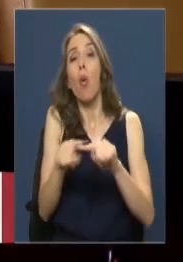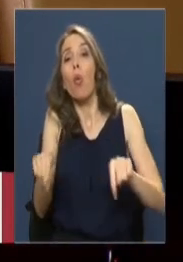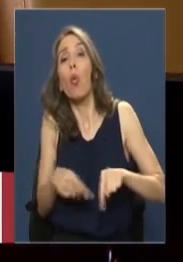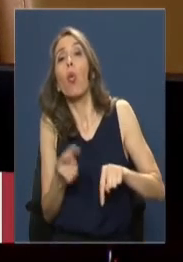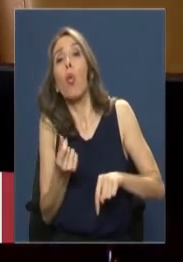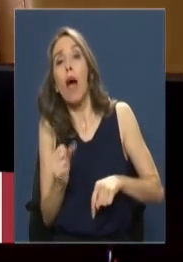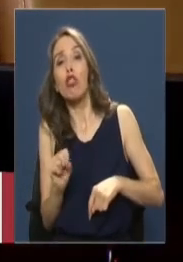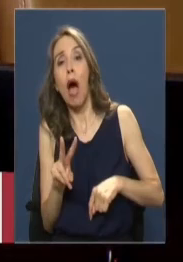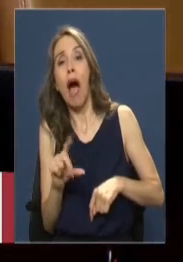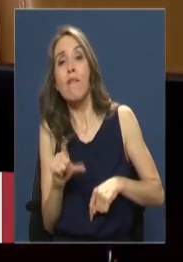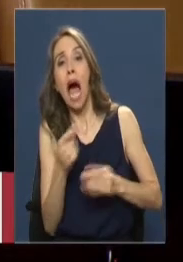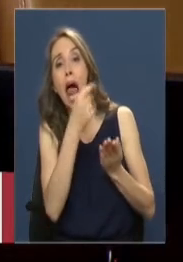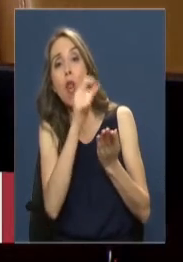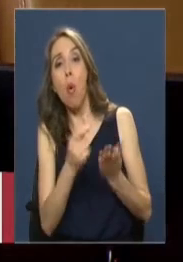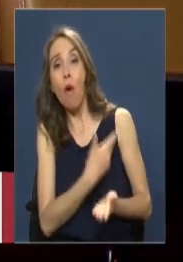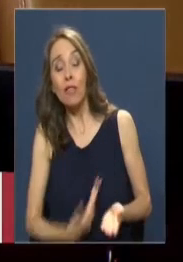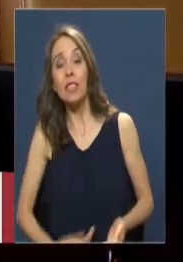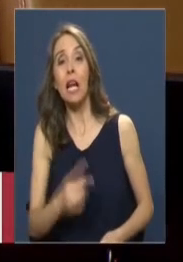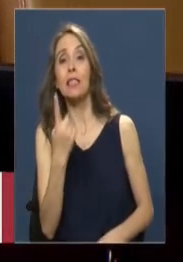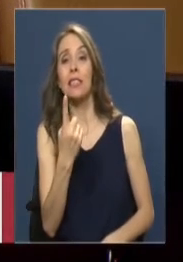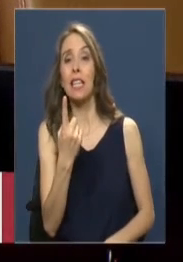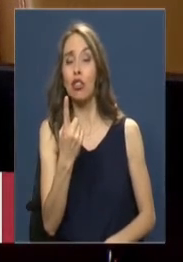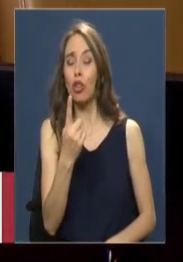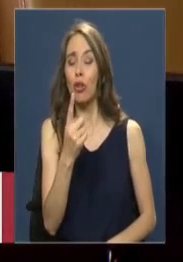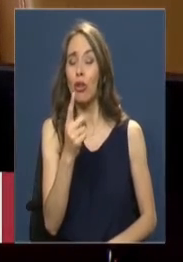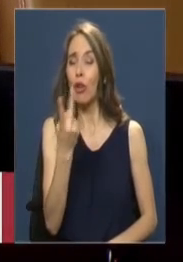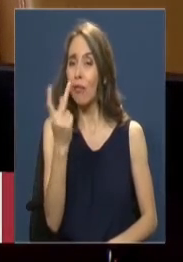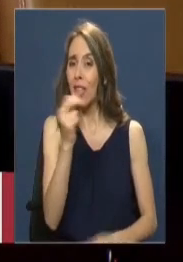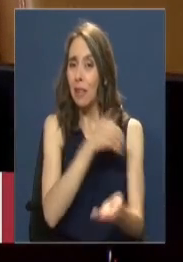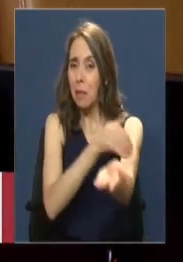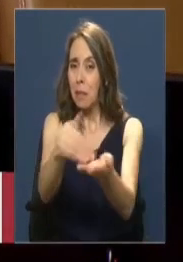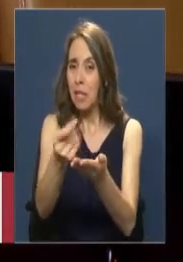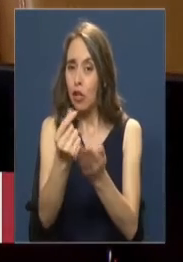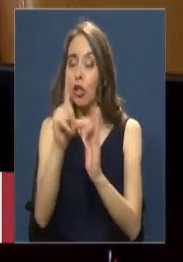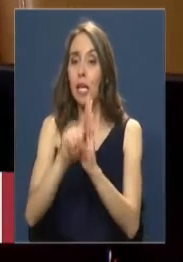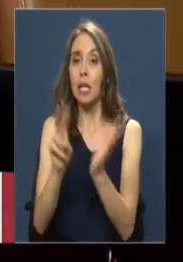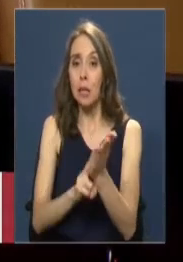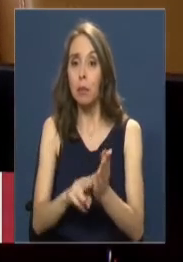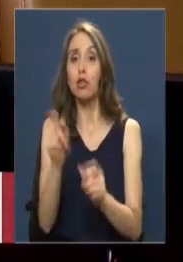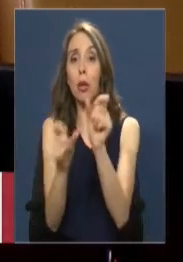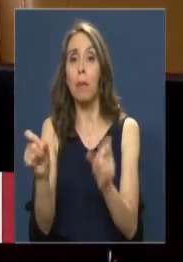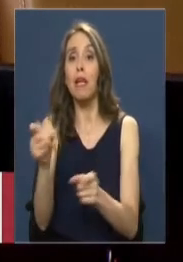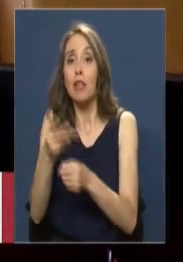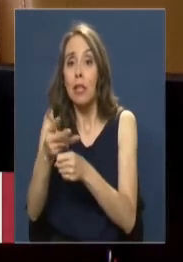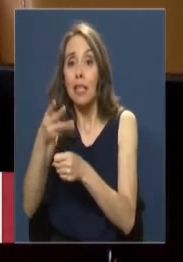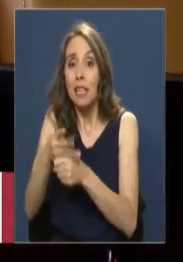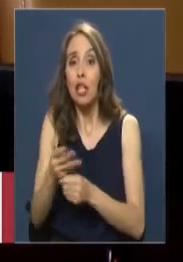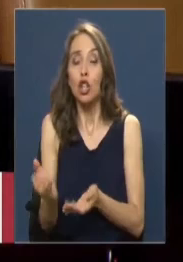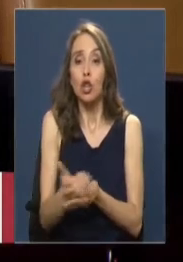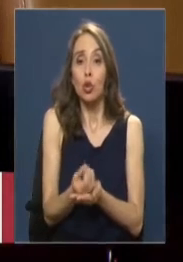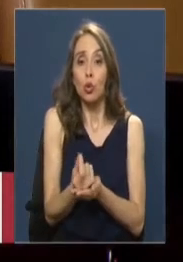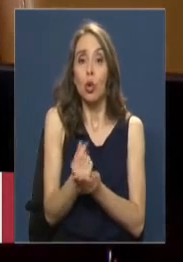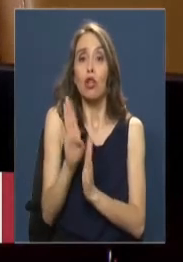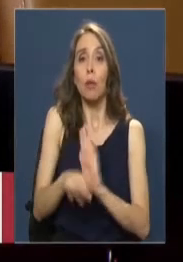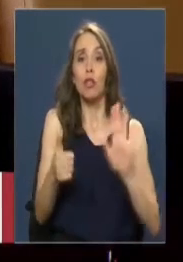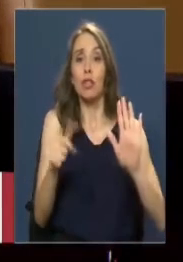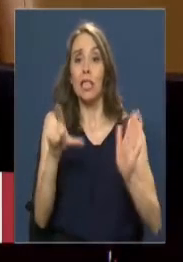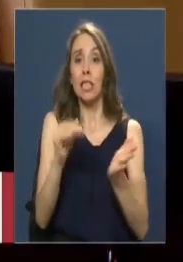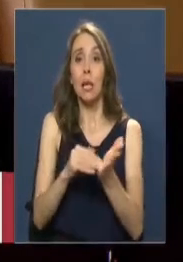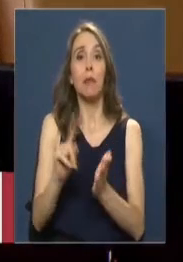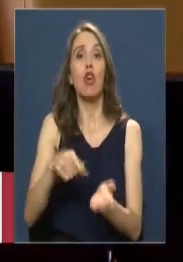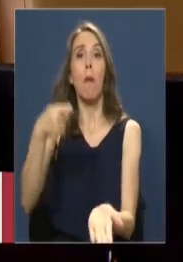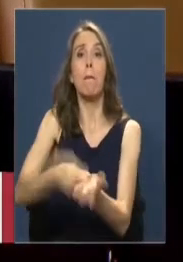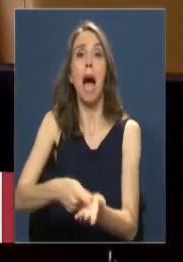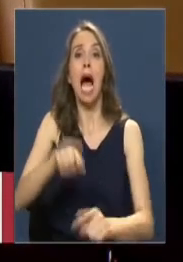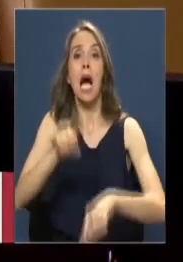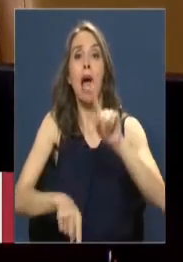fiscal, los mayores no pagarán contribuciones si su ingreso es menor de 670 mil pesos y